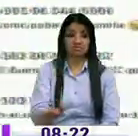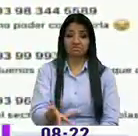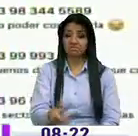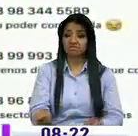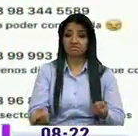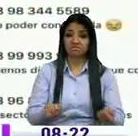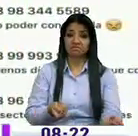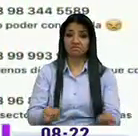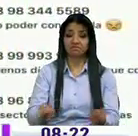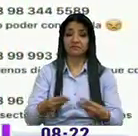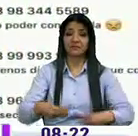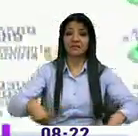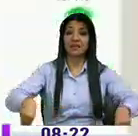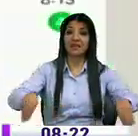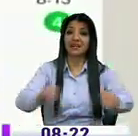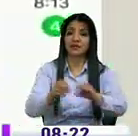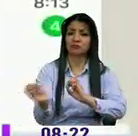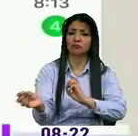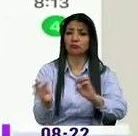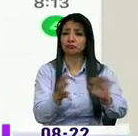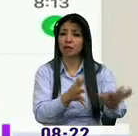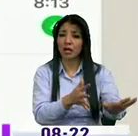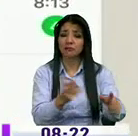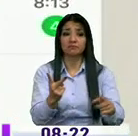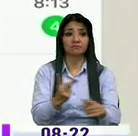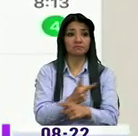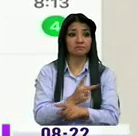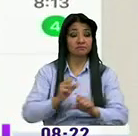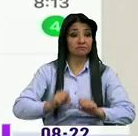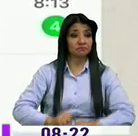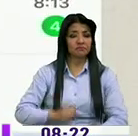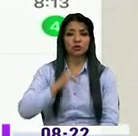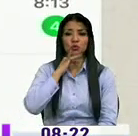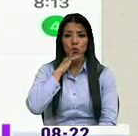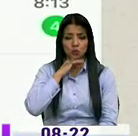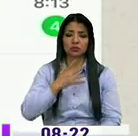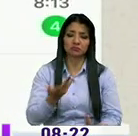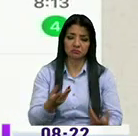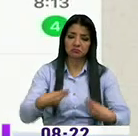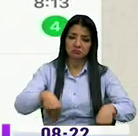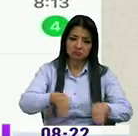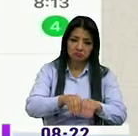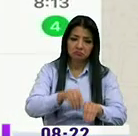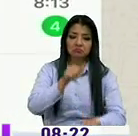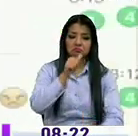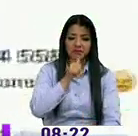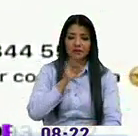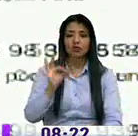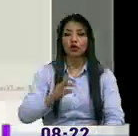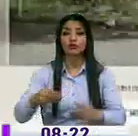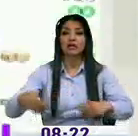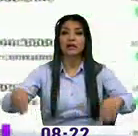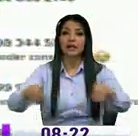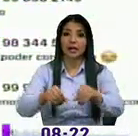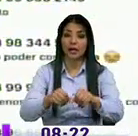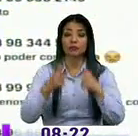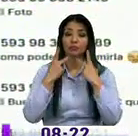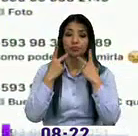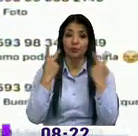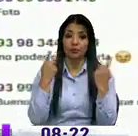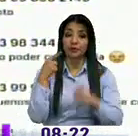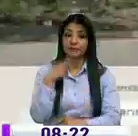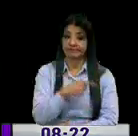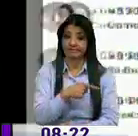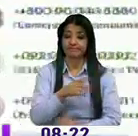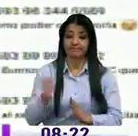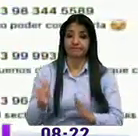control sobre este tipo de espacios, en los cuales son privados, otros son públicos, y lamentablemente, estas son las